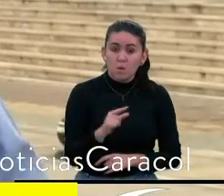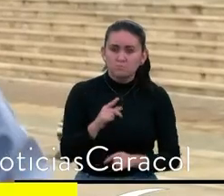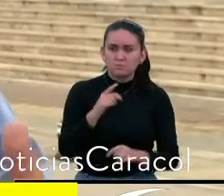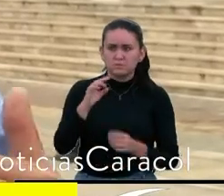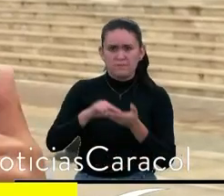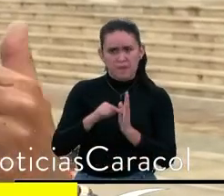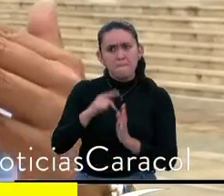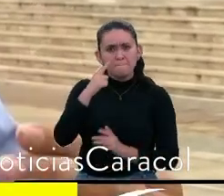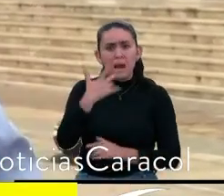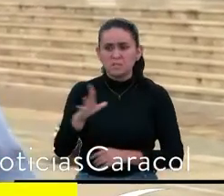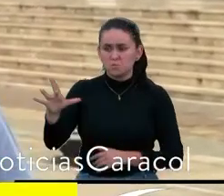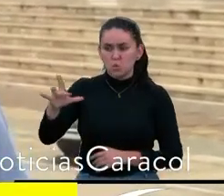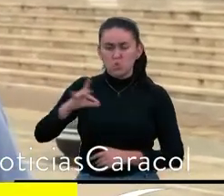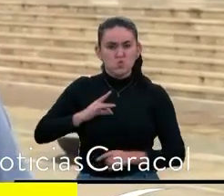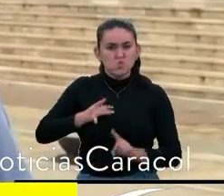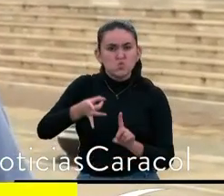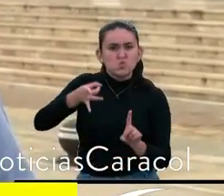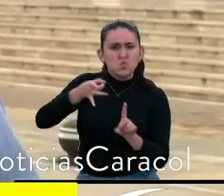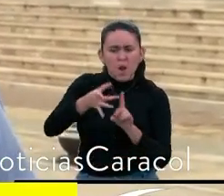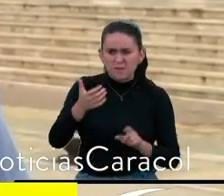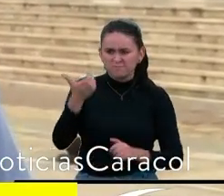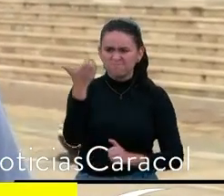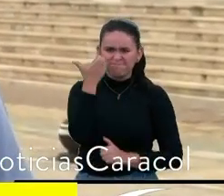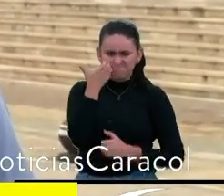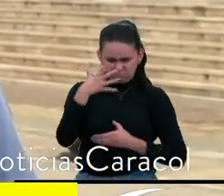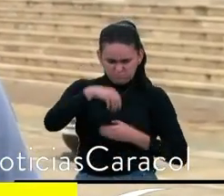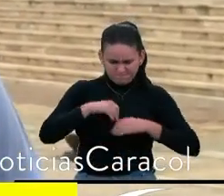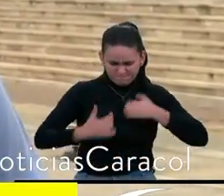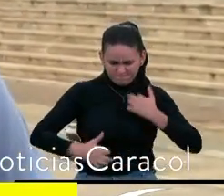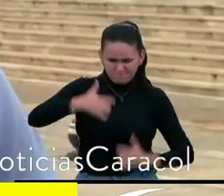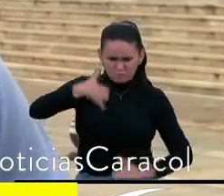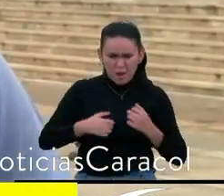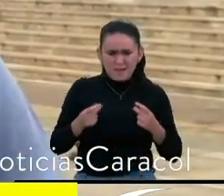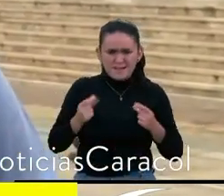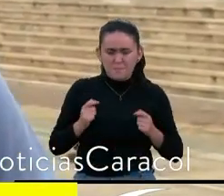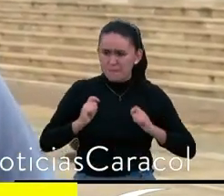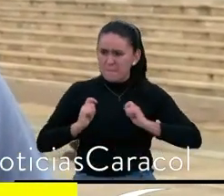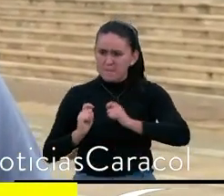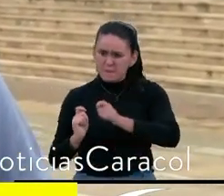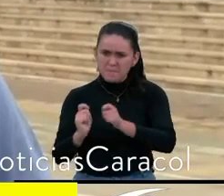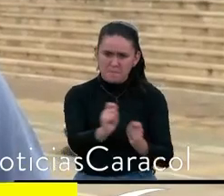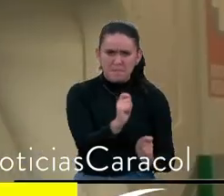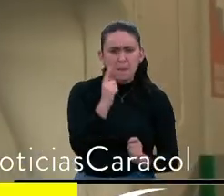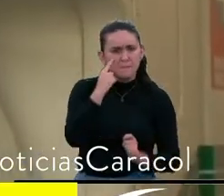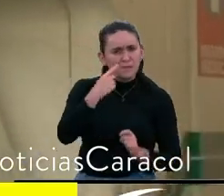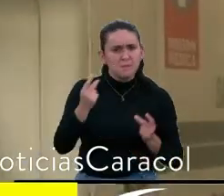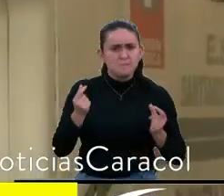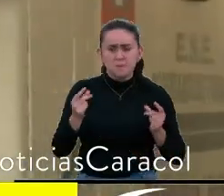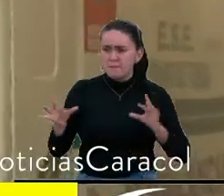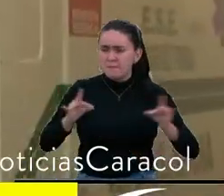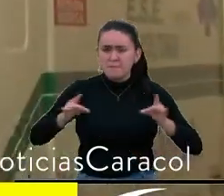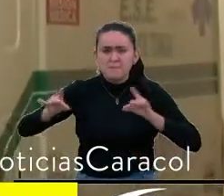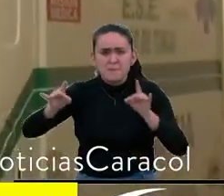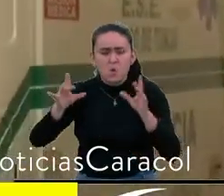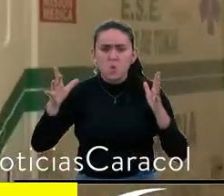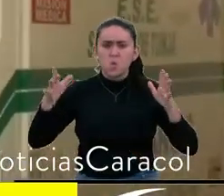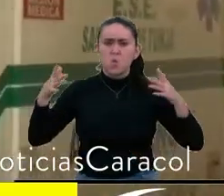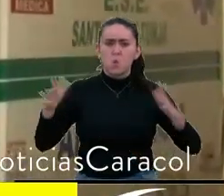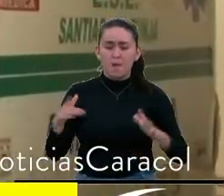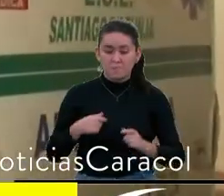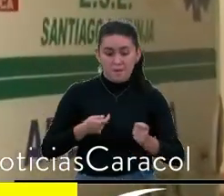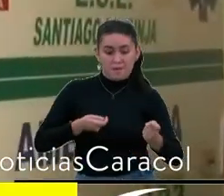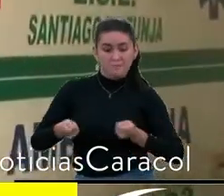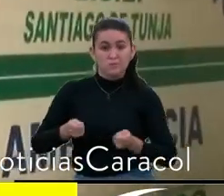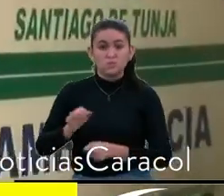agresivo, con una mayor capacidad de virulencia, una mayor capacidad de contagio. Hemos tenido aumento en la velocidad de contagio. La administración municipal solicitó a